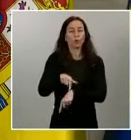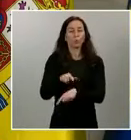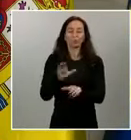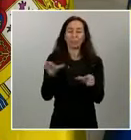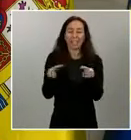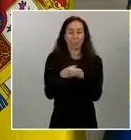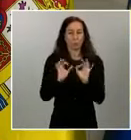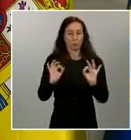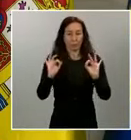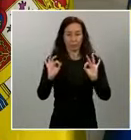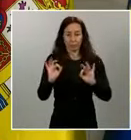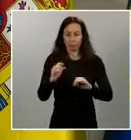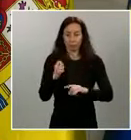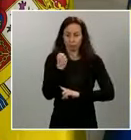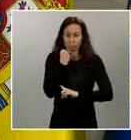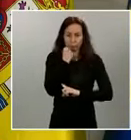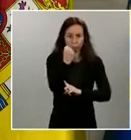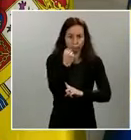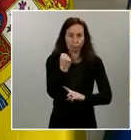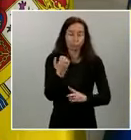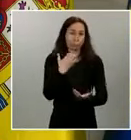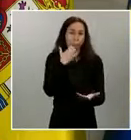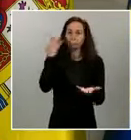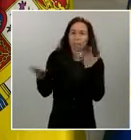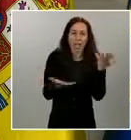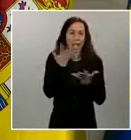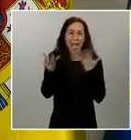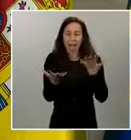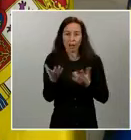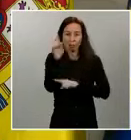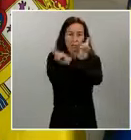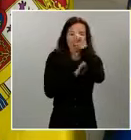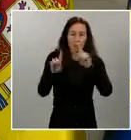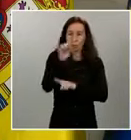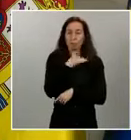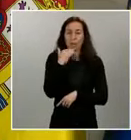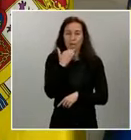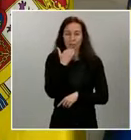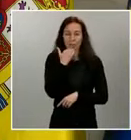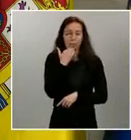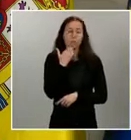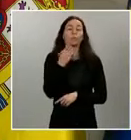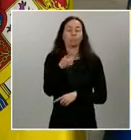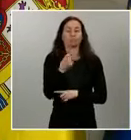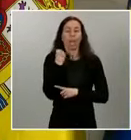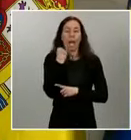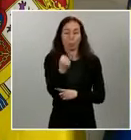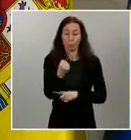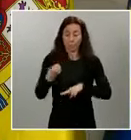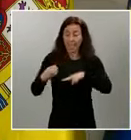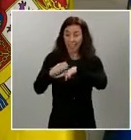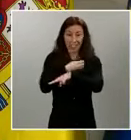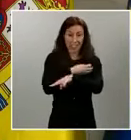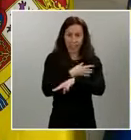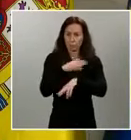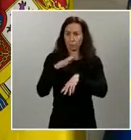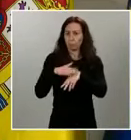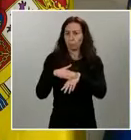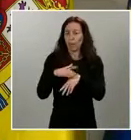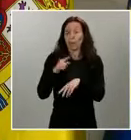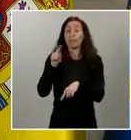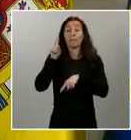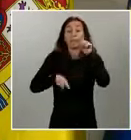cualquier eventualidad que pudiera haberse producido. Entre ellas había trenes disponibles de refuerzo en puntos estratégicos de la red,